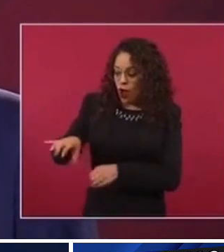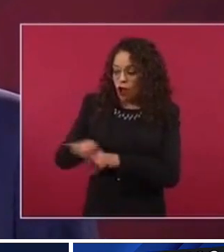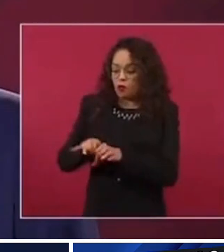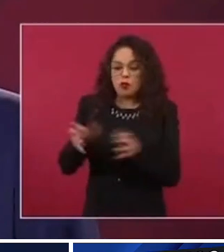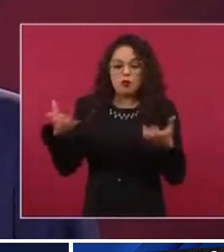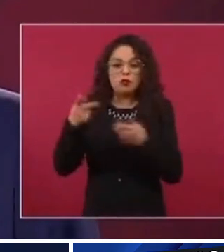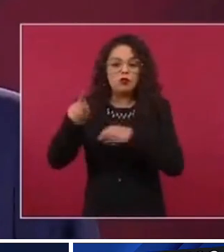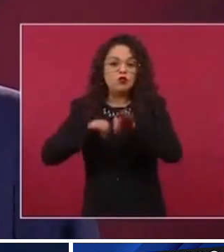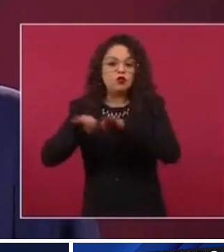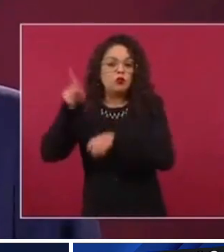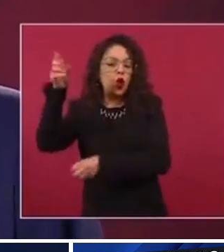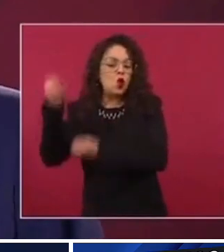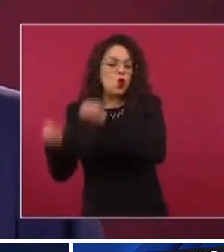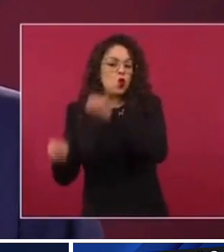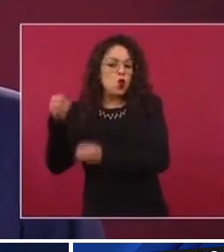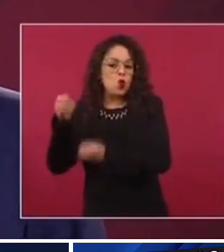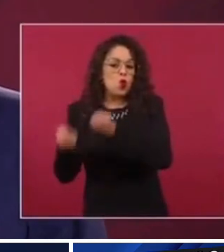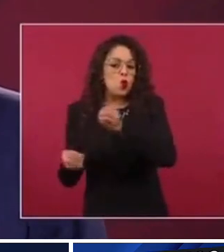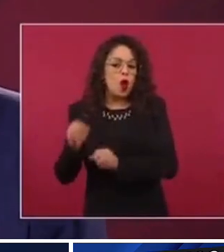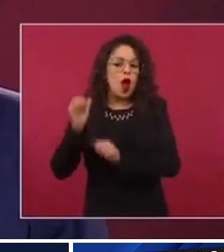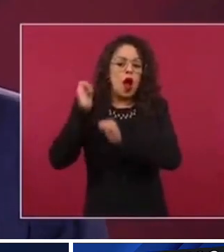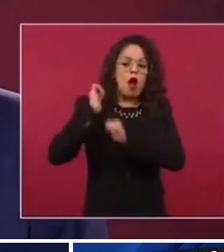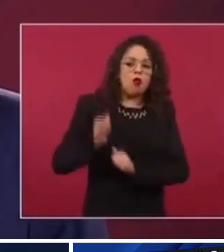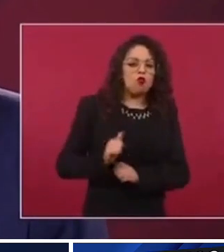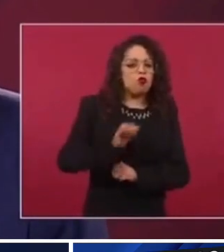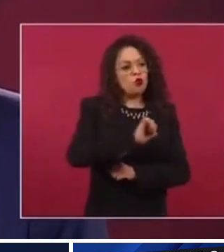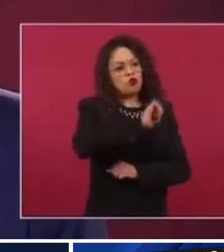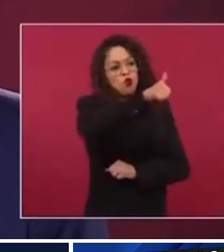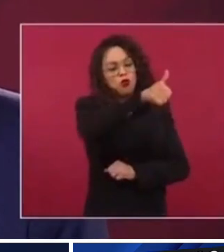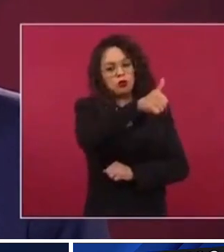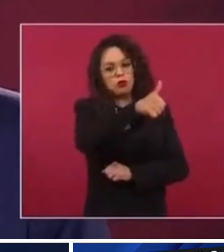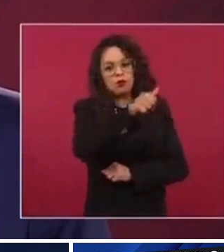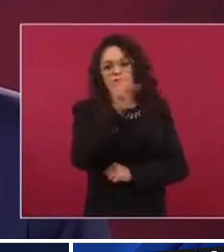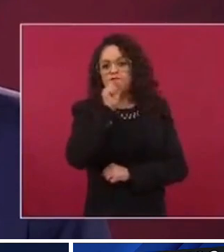de jueces y de otras autoridades del Poder Judicial.